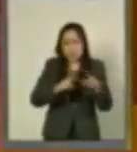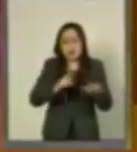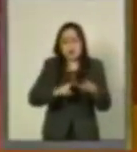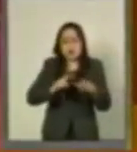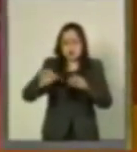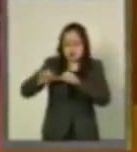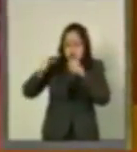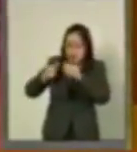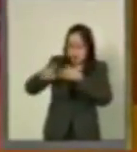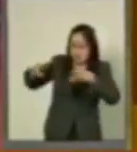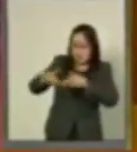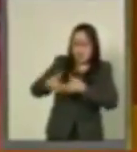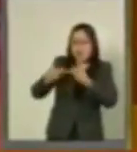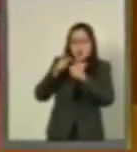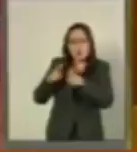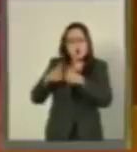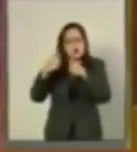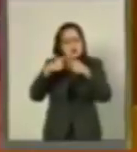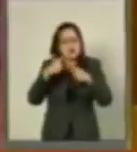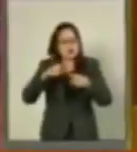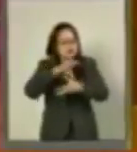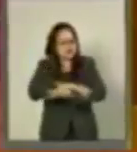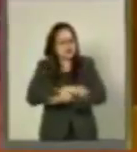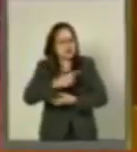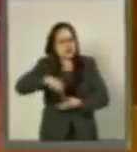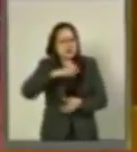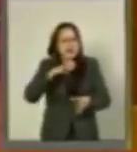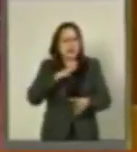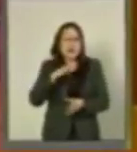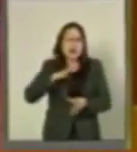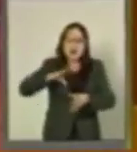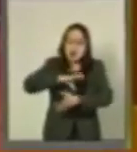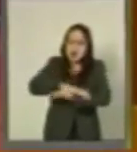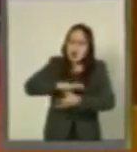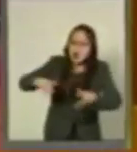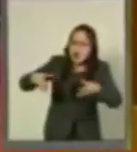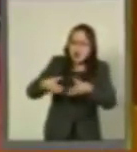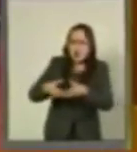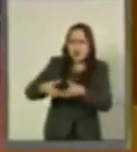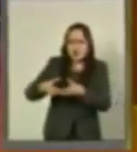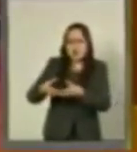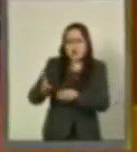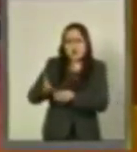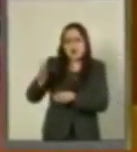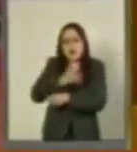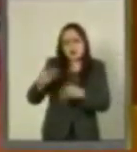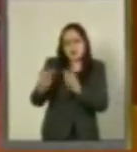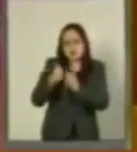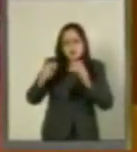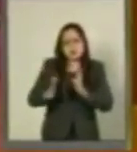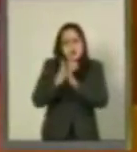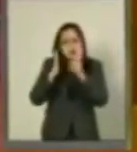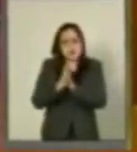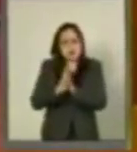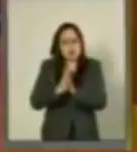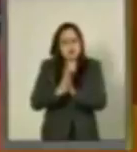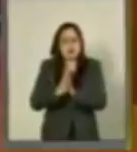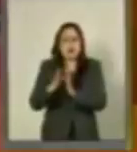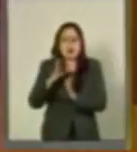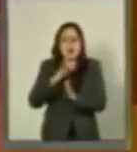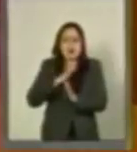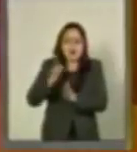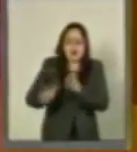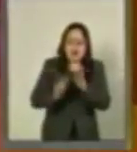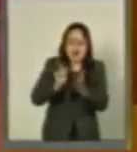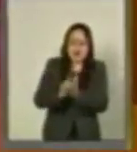colectivos, muchos. Colectivos, por cierto, con los que ustedes, y en el que tuvimos la oportunidad de participar, se hizo la ley de